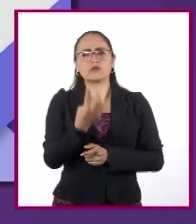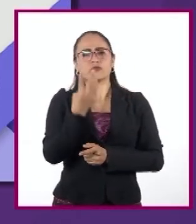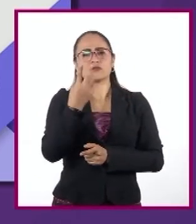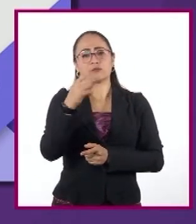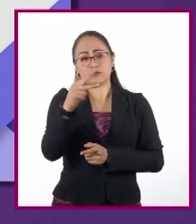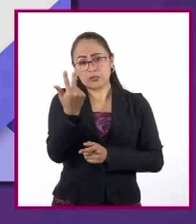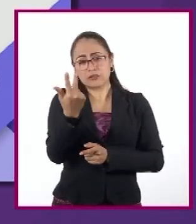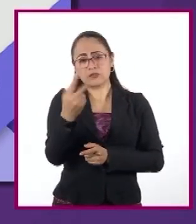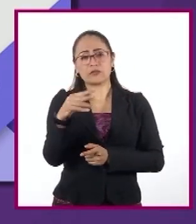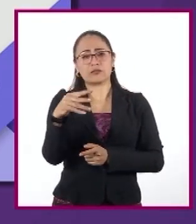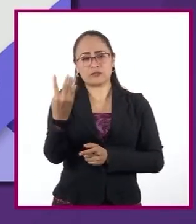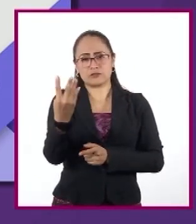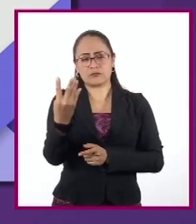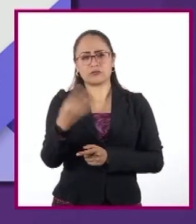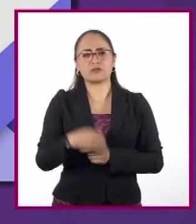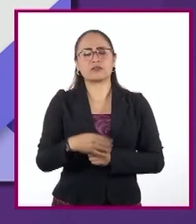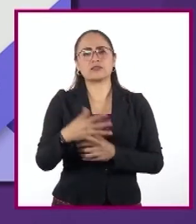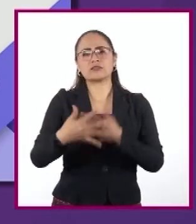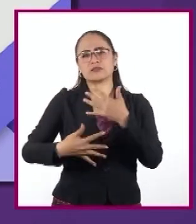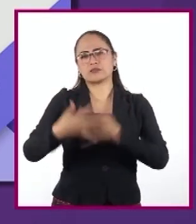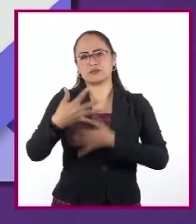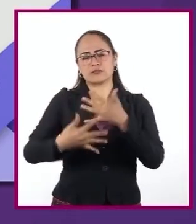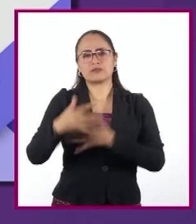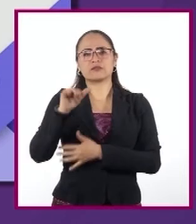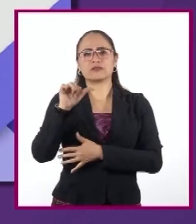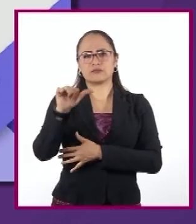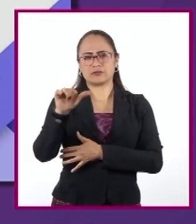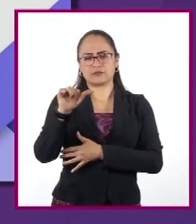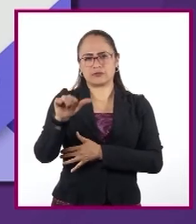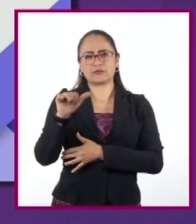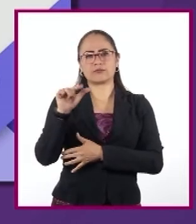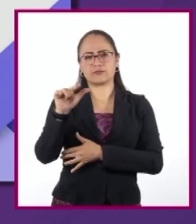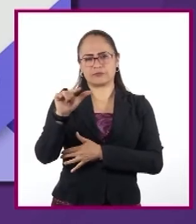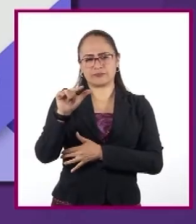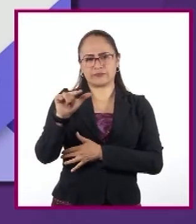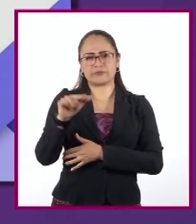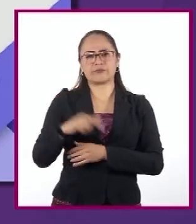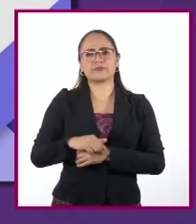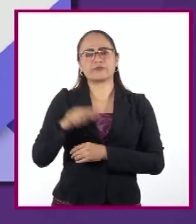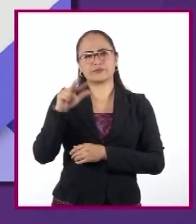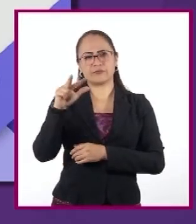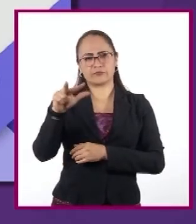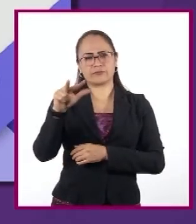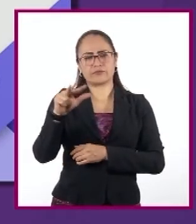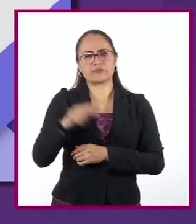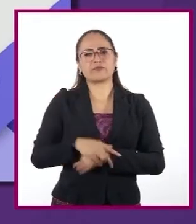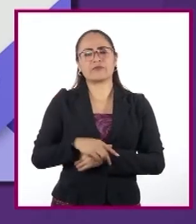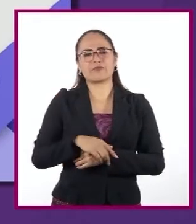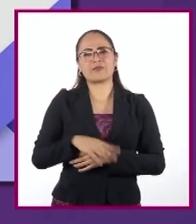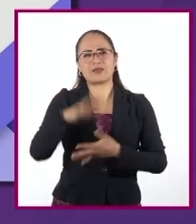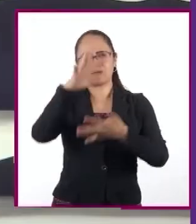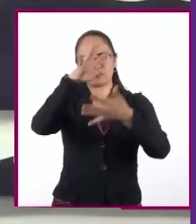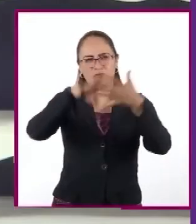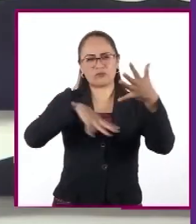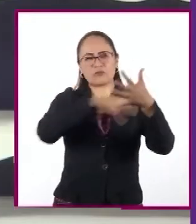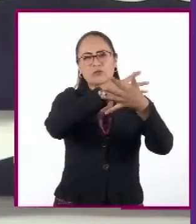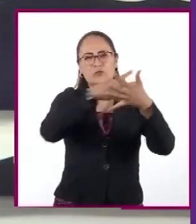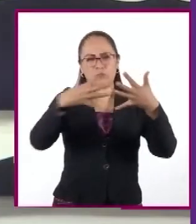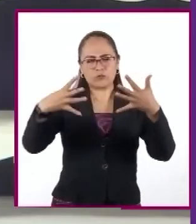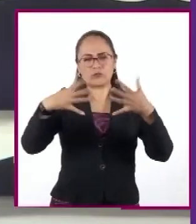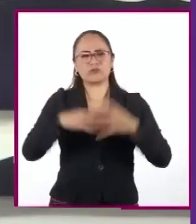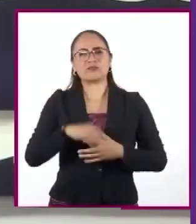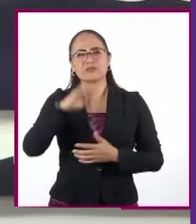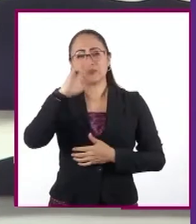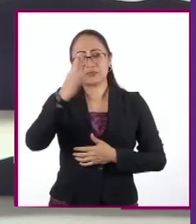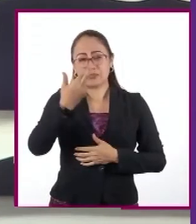13, 14, 15, 16, 17 y 18 de la tabla periódica.